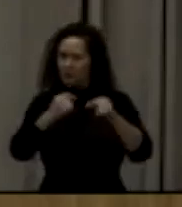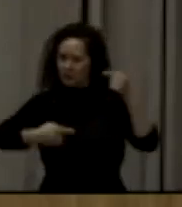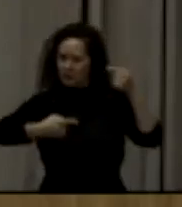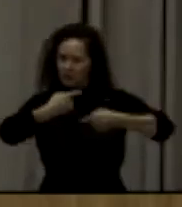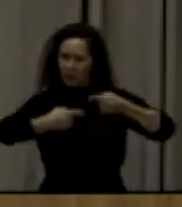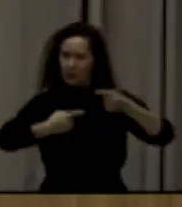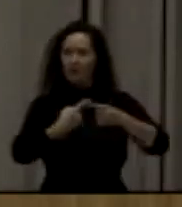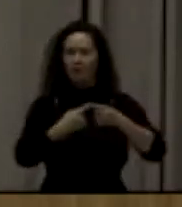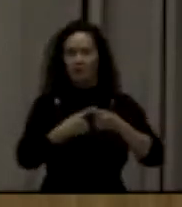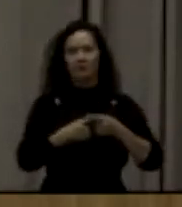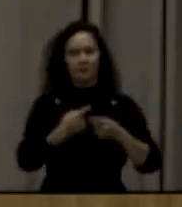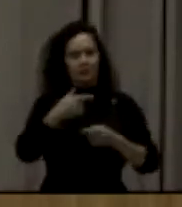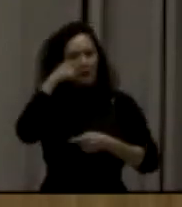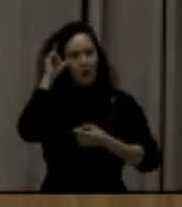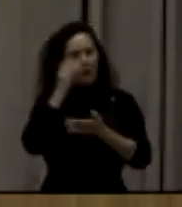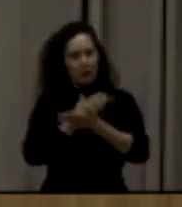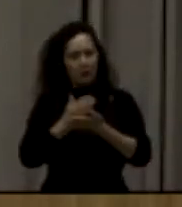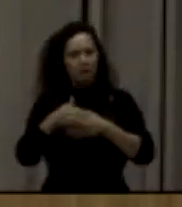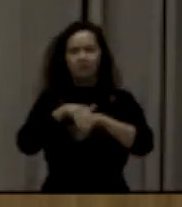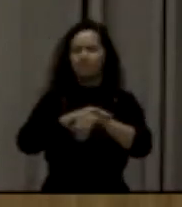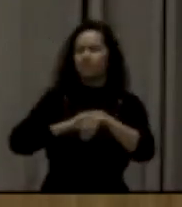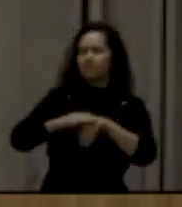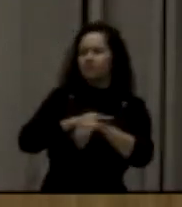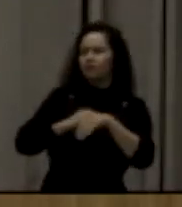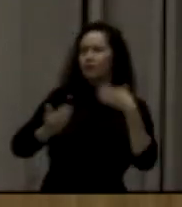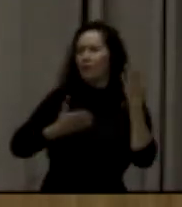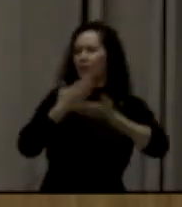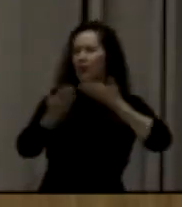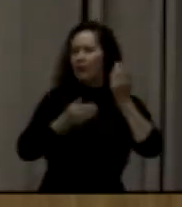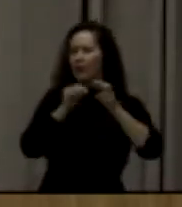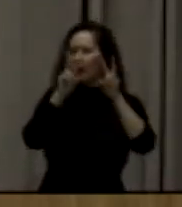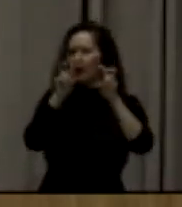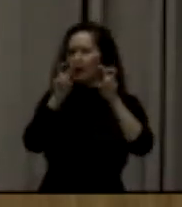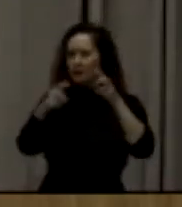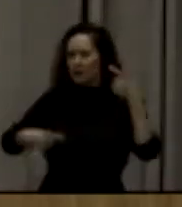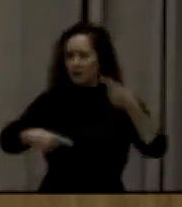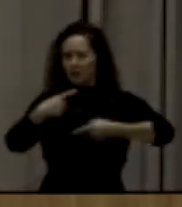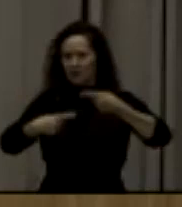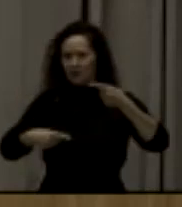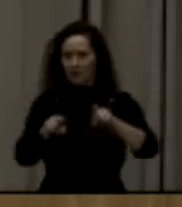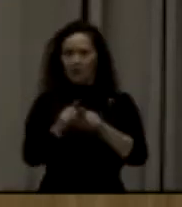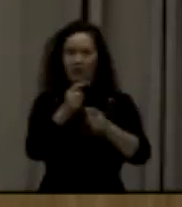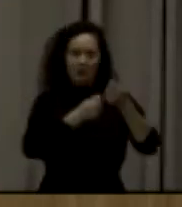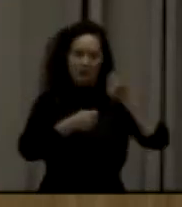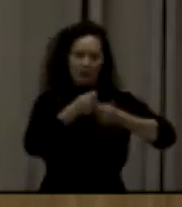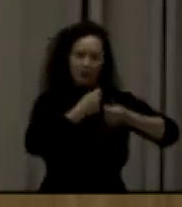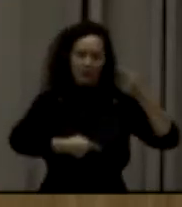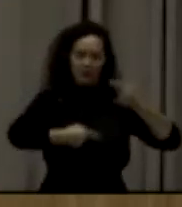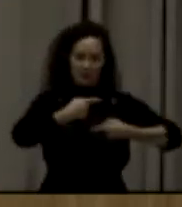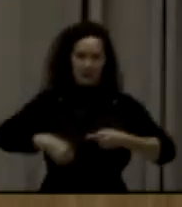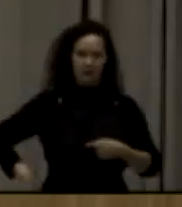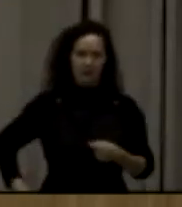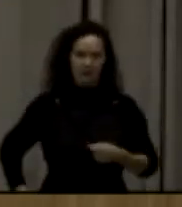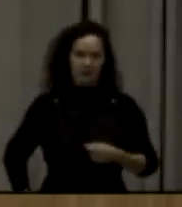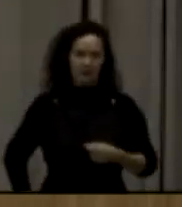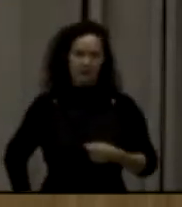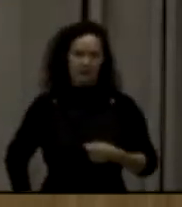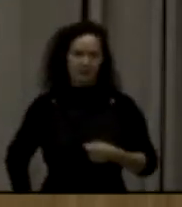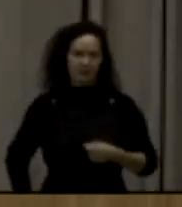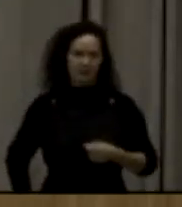Bueno desde ayer se ha venido conversando que esto es un asunto de políticas y de economía política Entonces